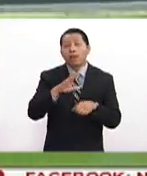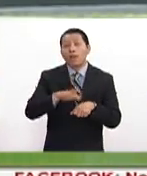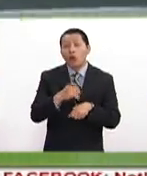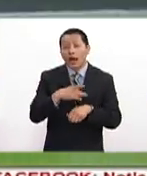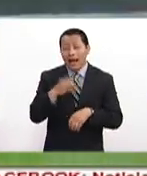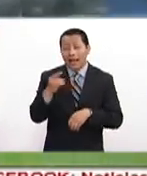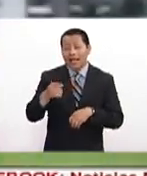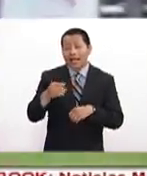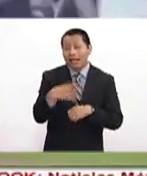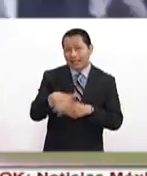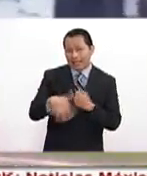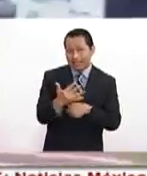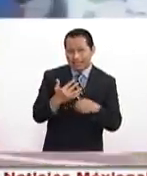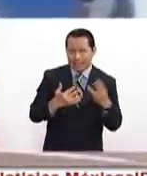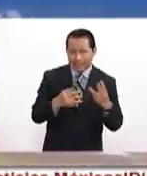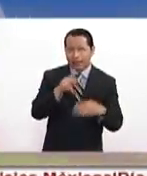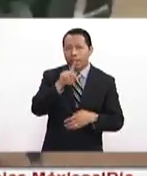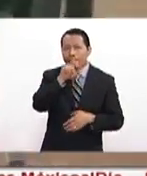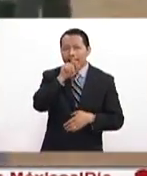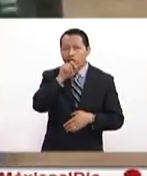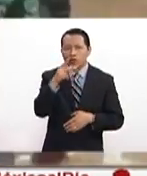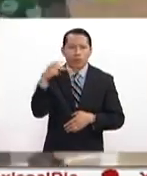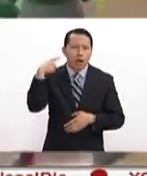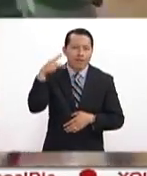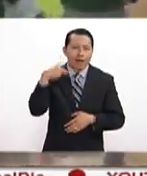apalear 15-3 a los Pericos de Puebla.